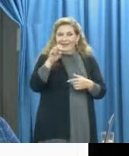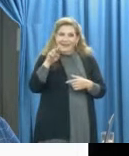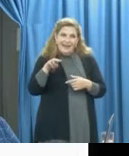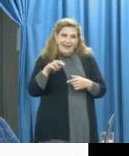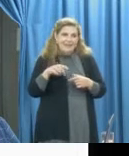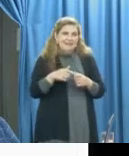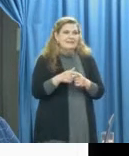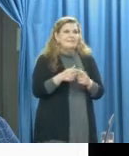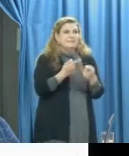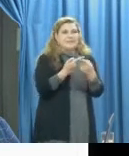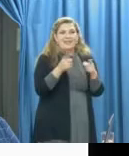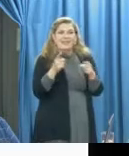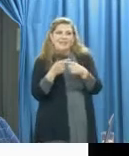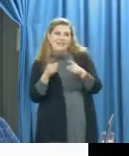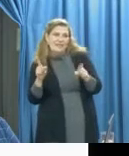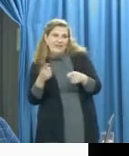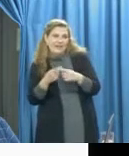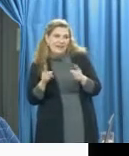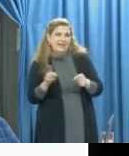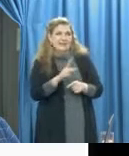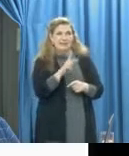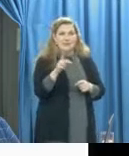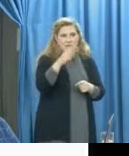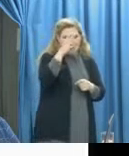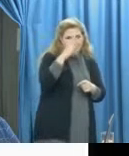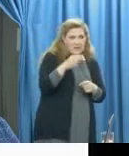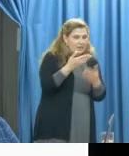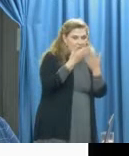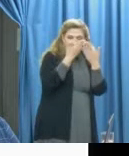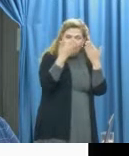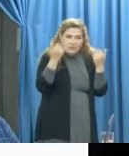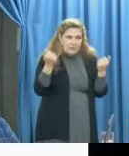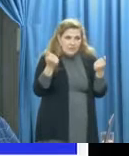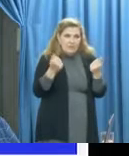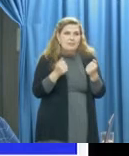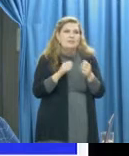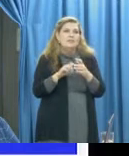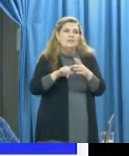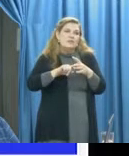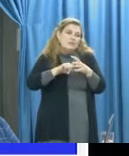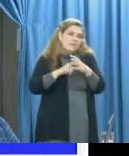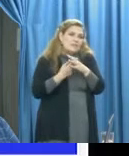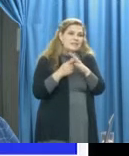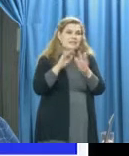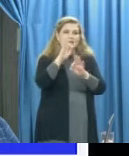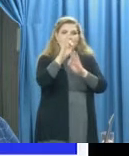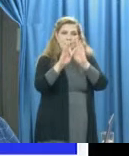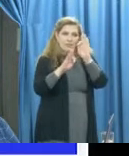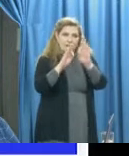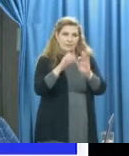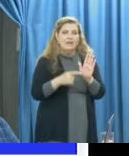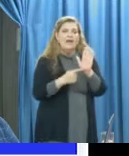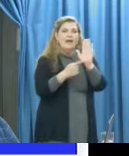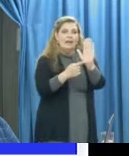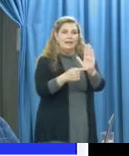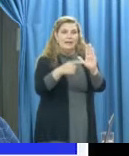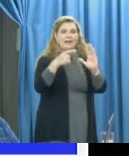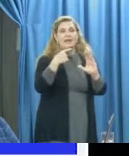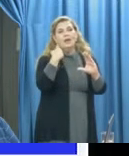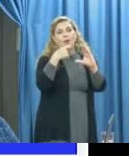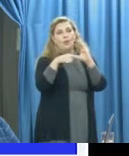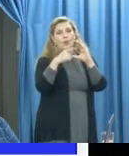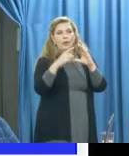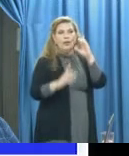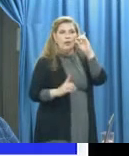distintas poblaciones. En México no las conocemos y estamos tratando de entenderlas. Les dejo mi correo,